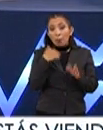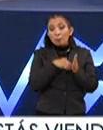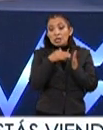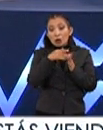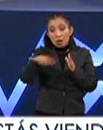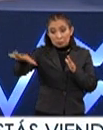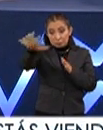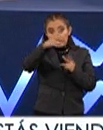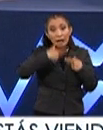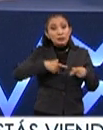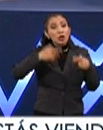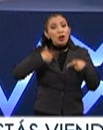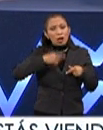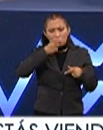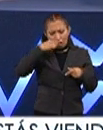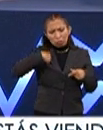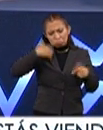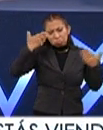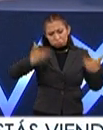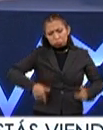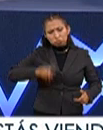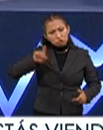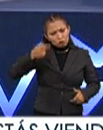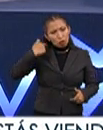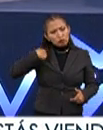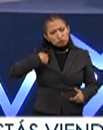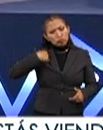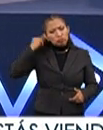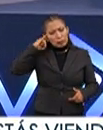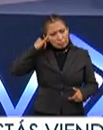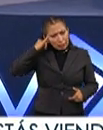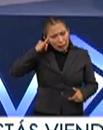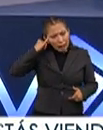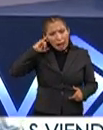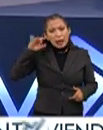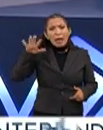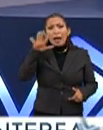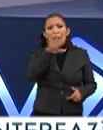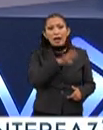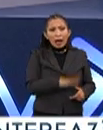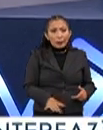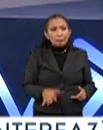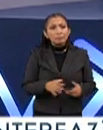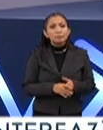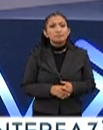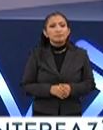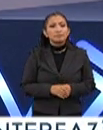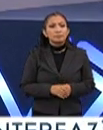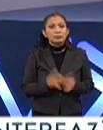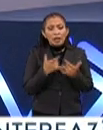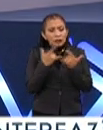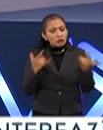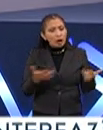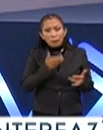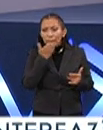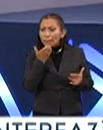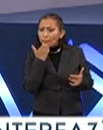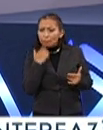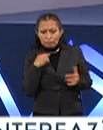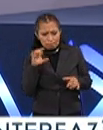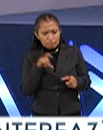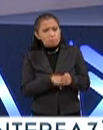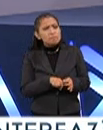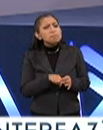millones de personas indígenas que forman parte de esta cosmovisión, historia, tradiciones, en